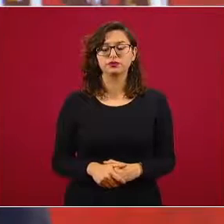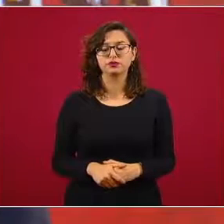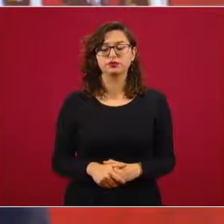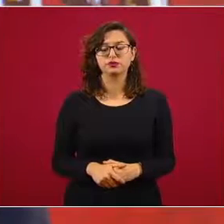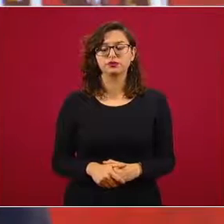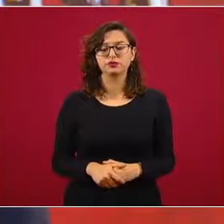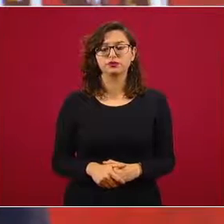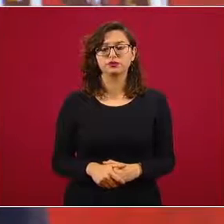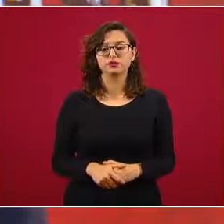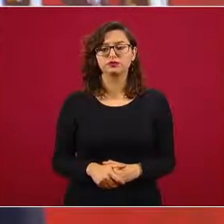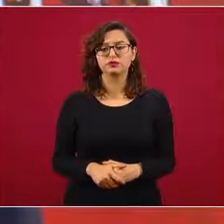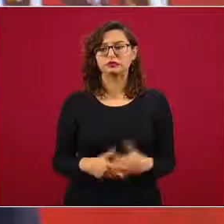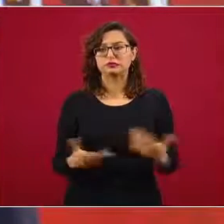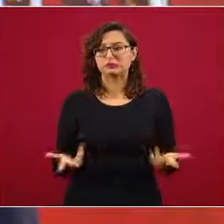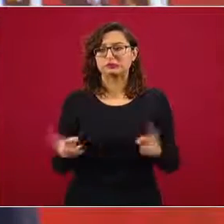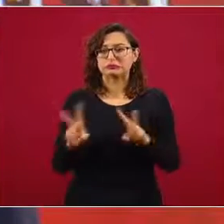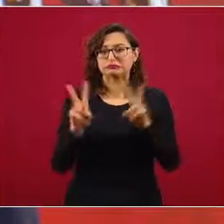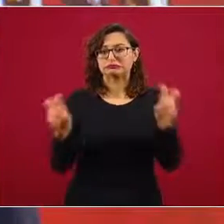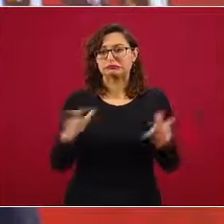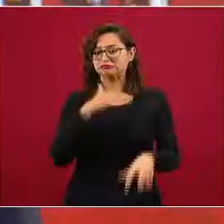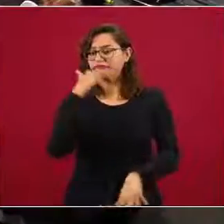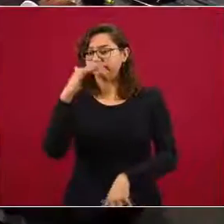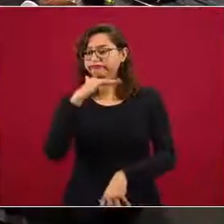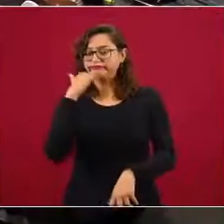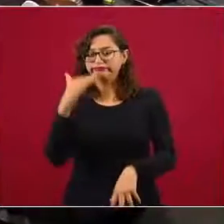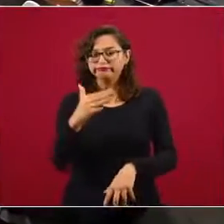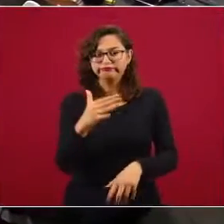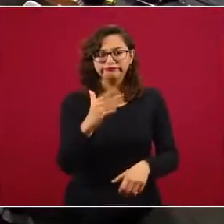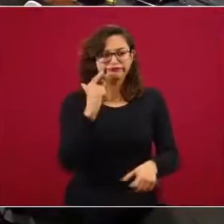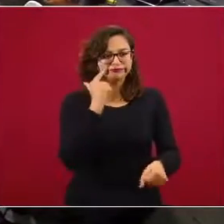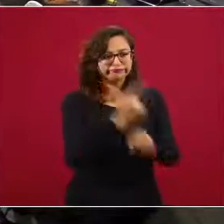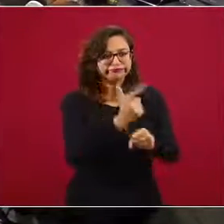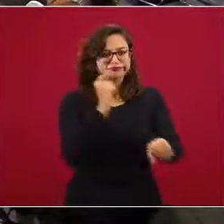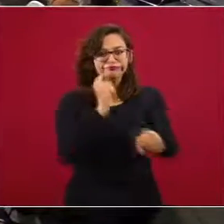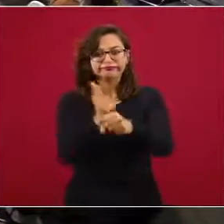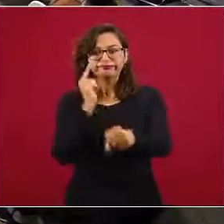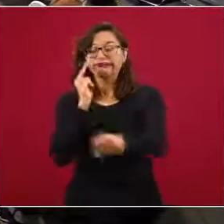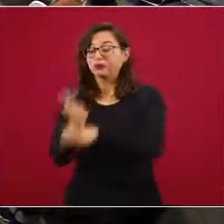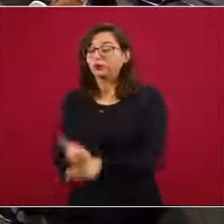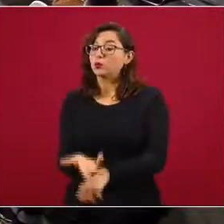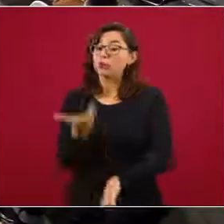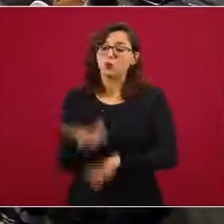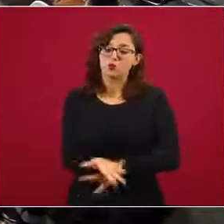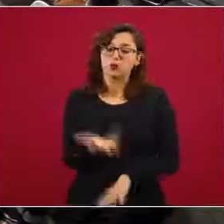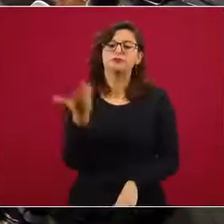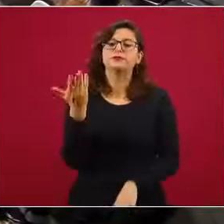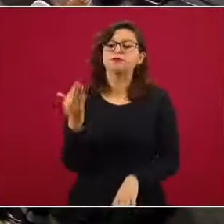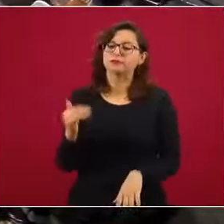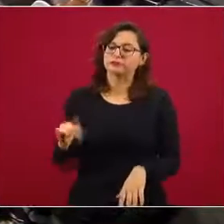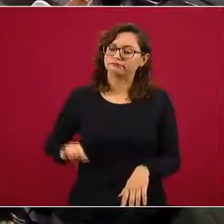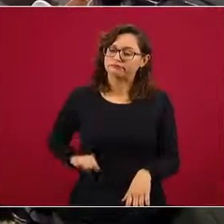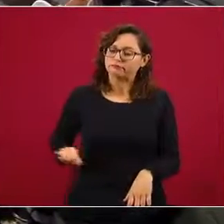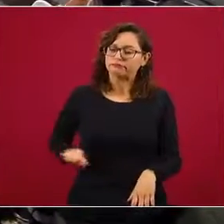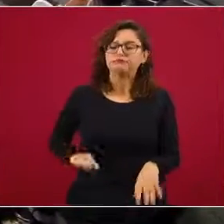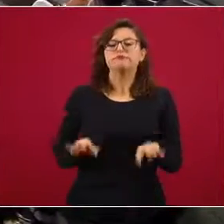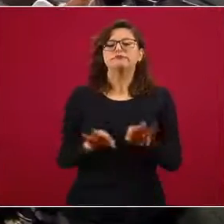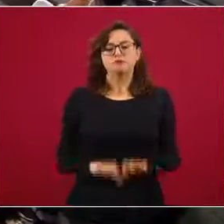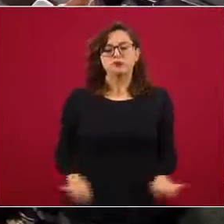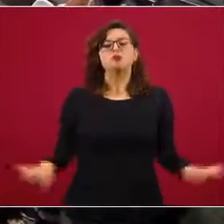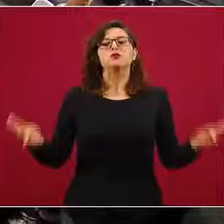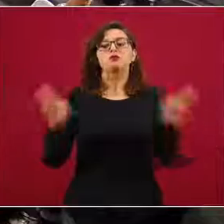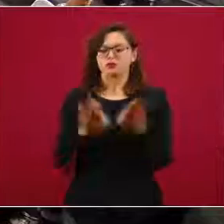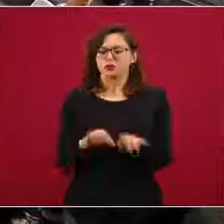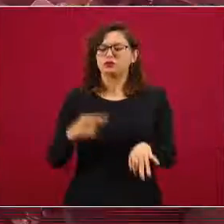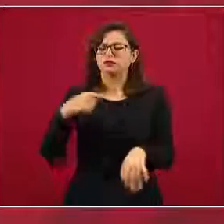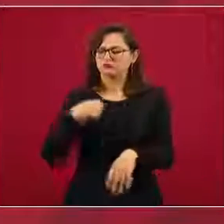sobre corrupción. Y sí nos importa, por eso lo trato, porque